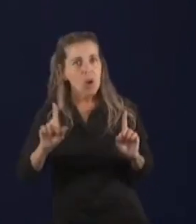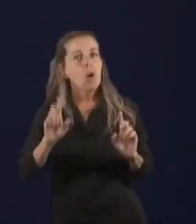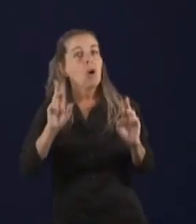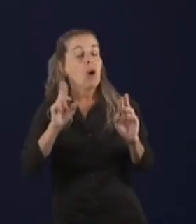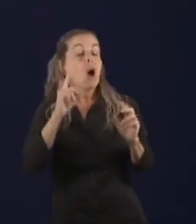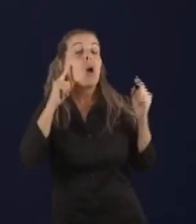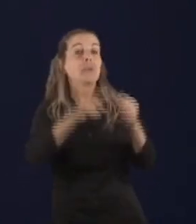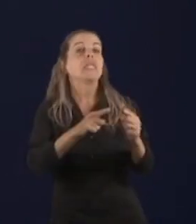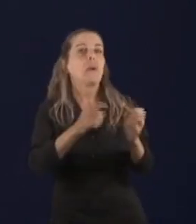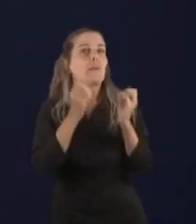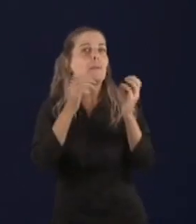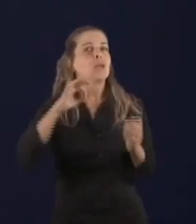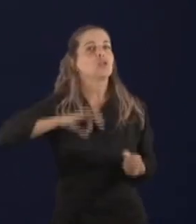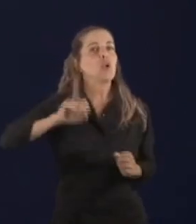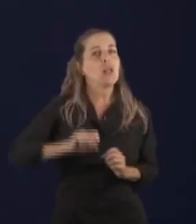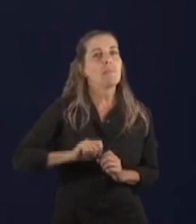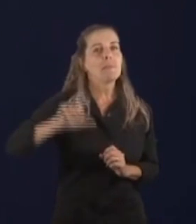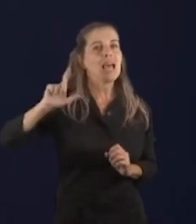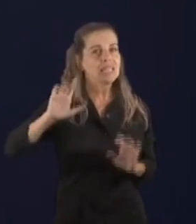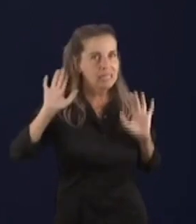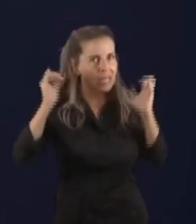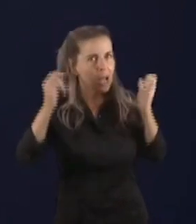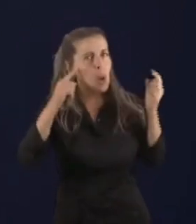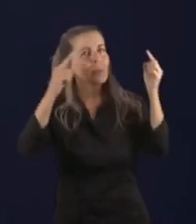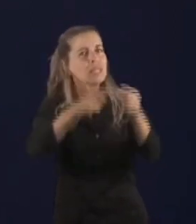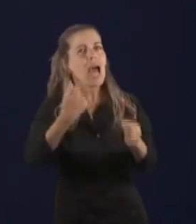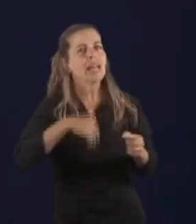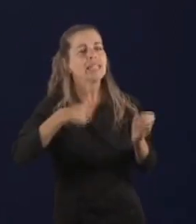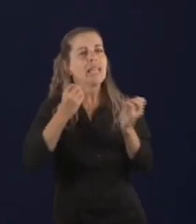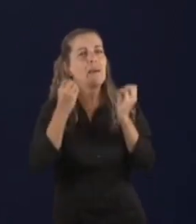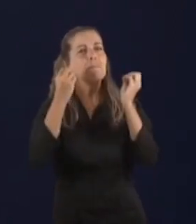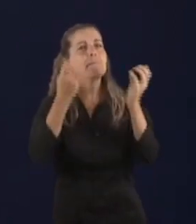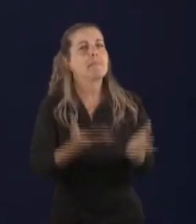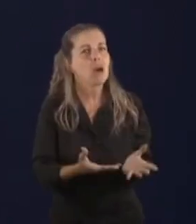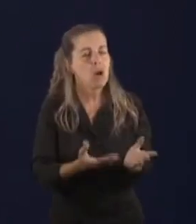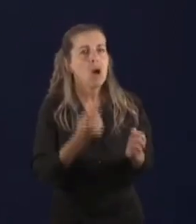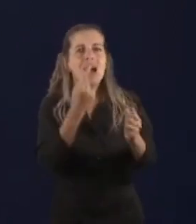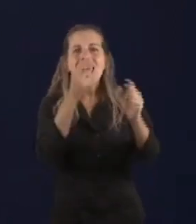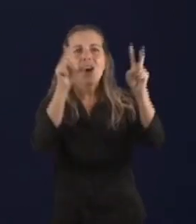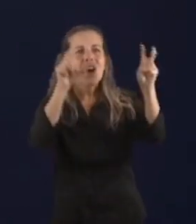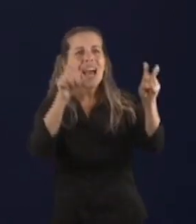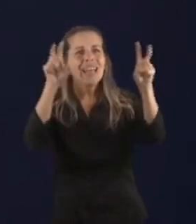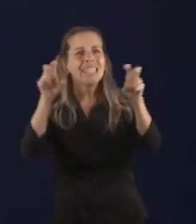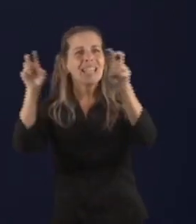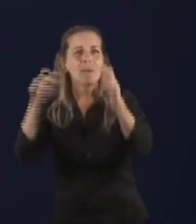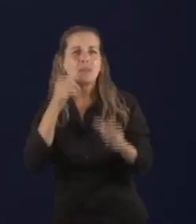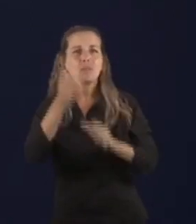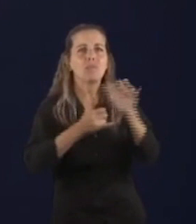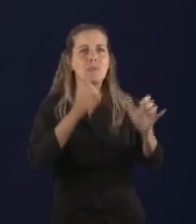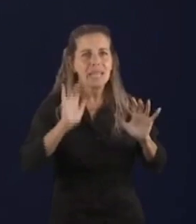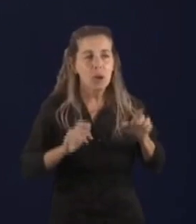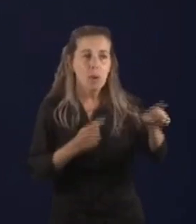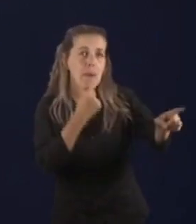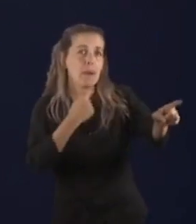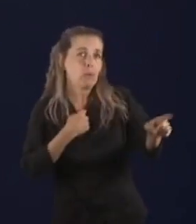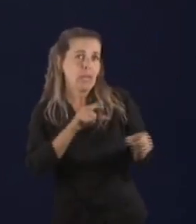y por apuntamos una Argentina distinta con cada una de las cosas que yo anuncio no solo con el super vos me preguntaste sobre superav yo te respondo